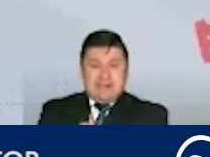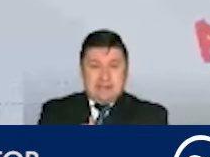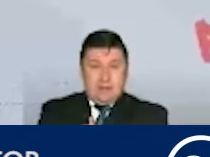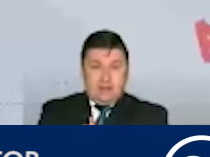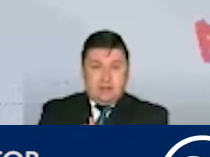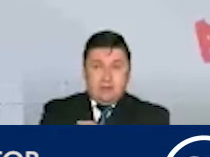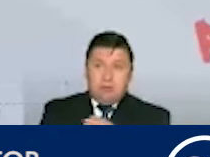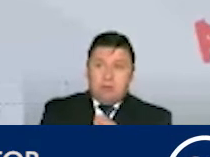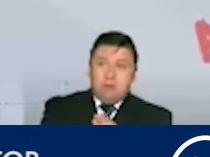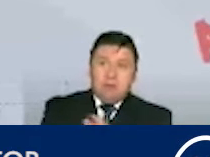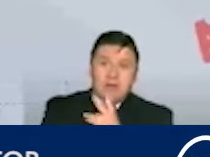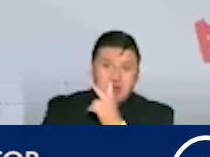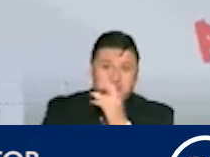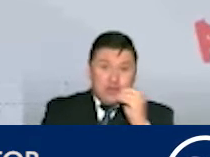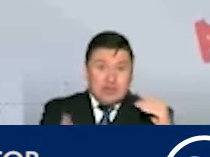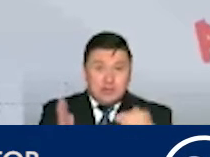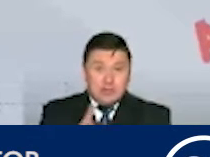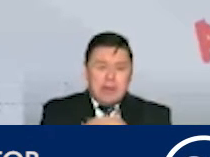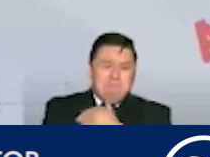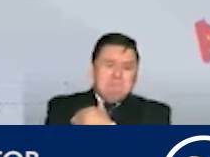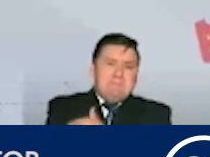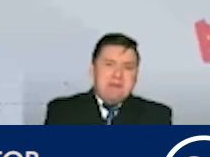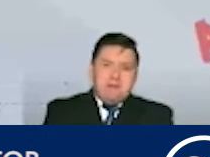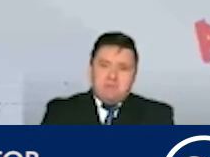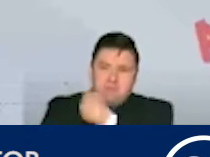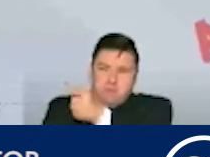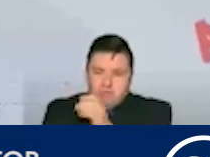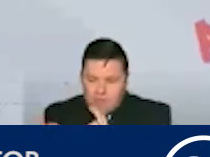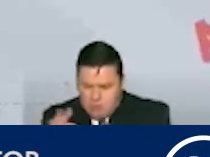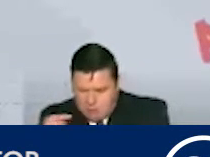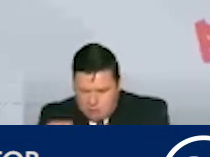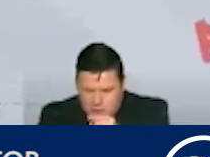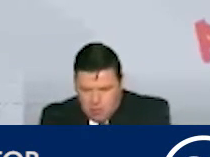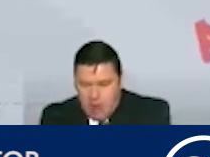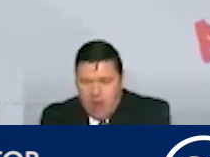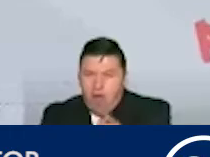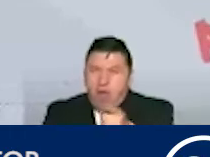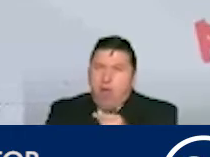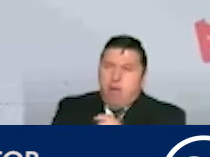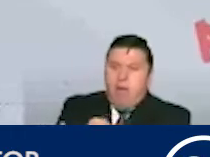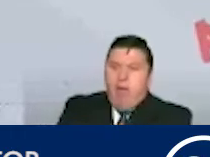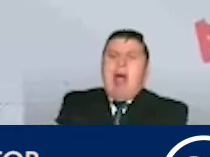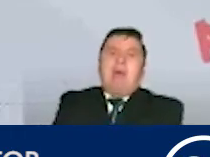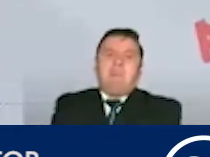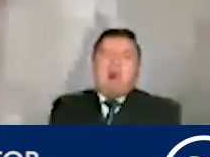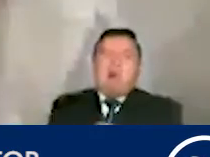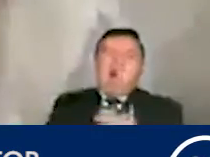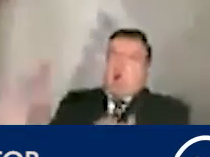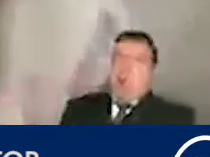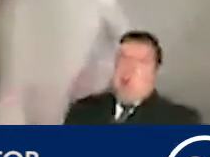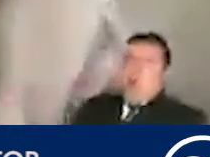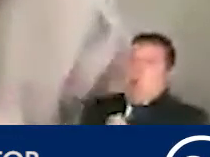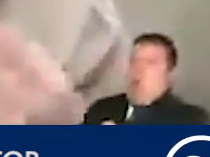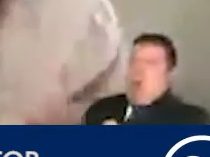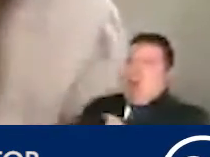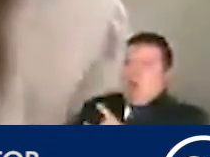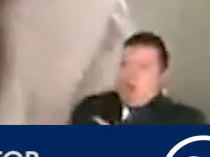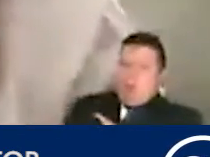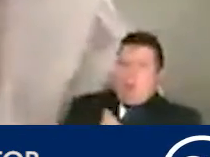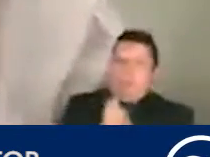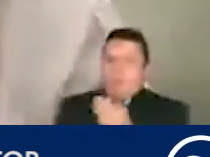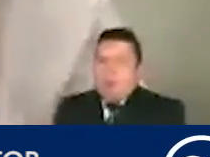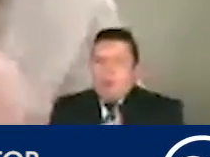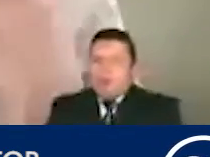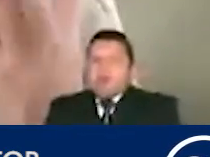que acudan a ella por 200 mil millones podrán estructurar mecanismos de financiación para alivianar también la forma, el cobro,